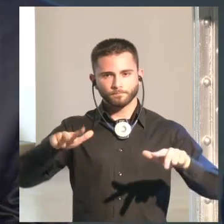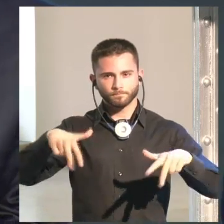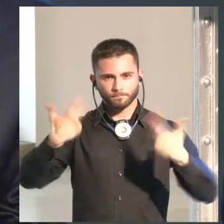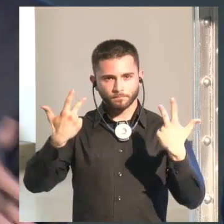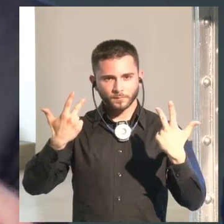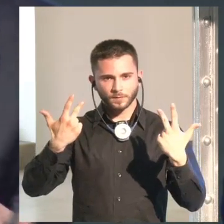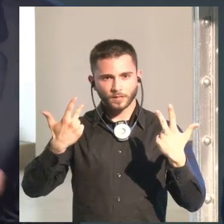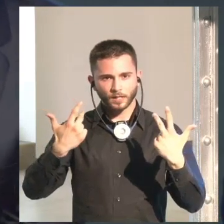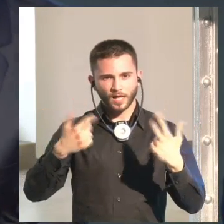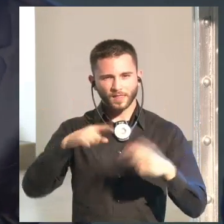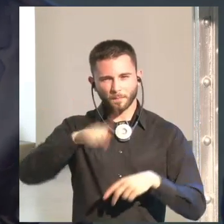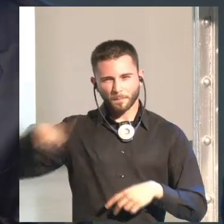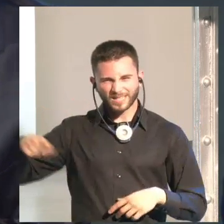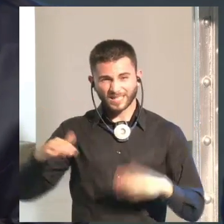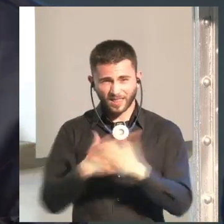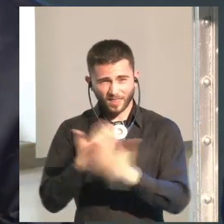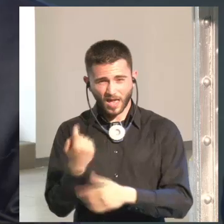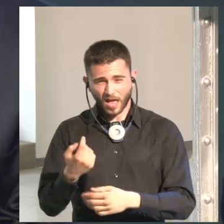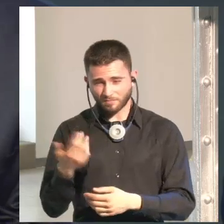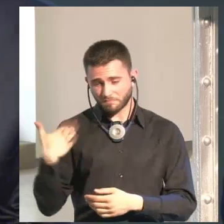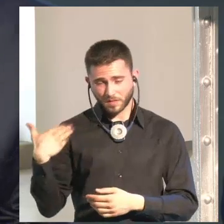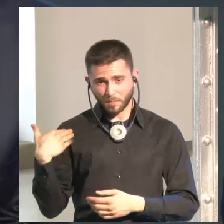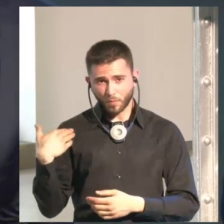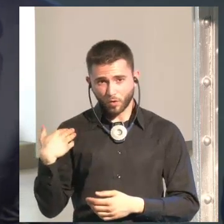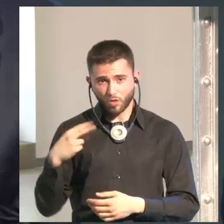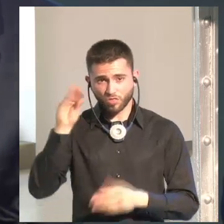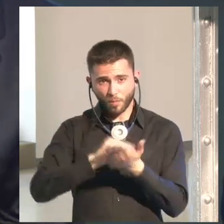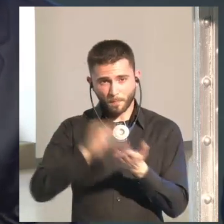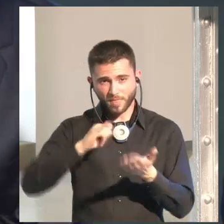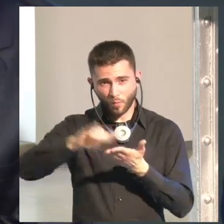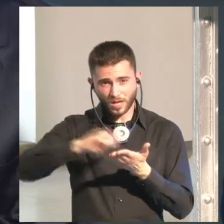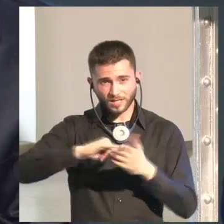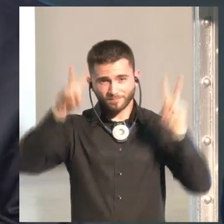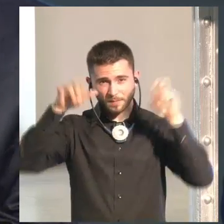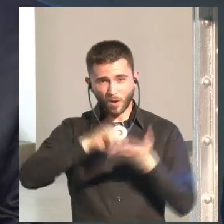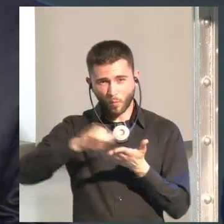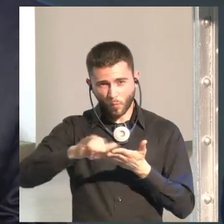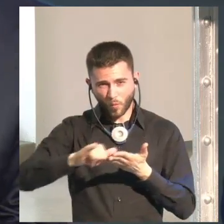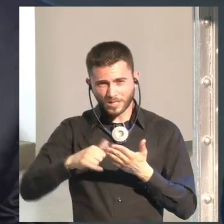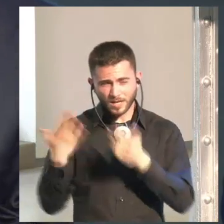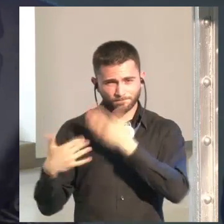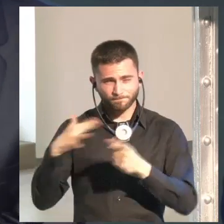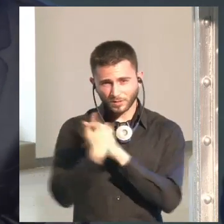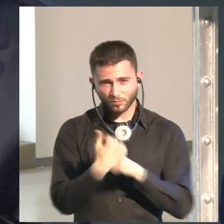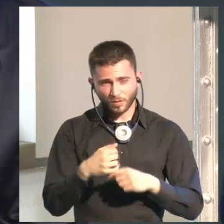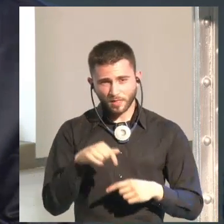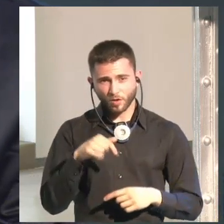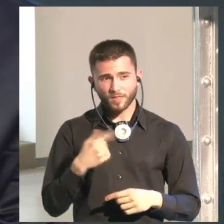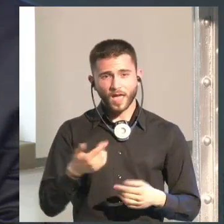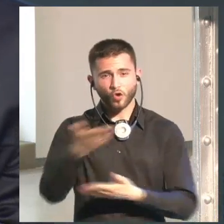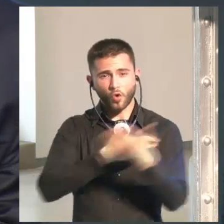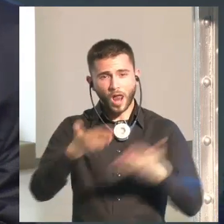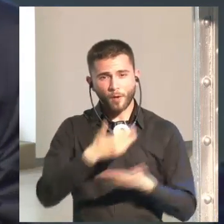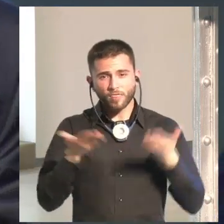pocos meses y hace pocos días también, porque pasó 2 veces, con WhatsApp en territorio brasilero en materia de colaboración con la